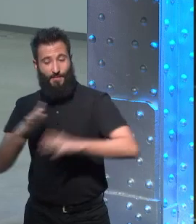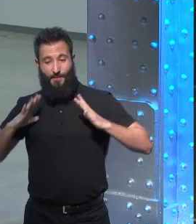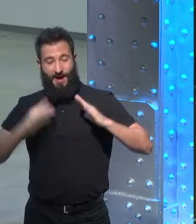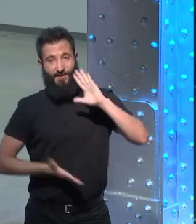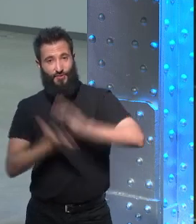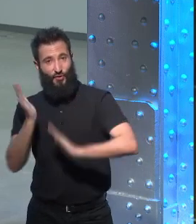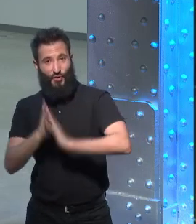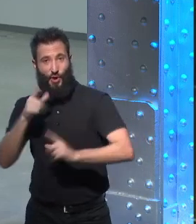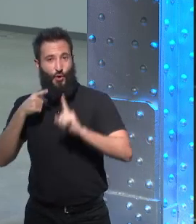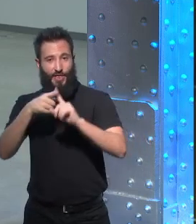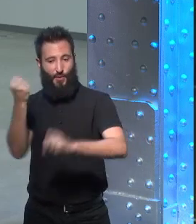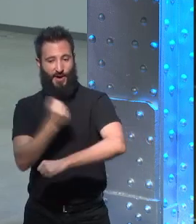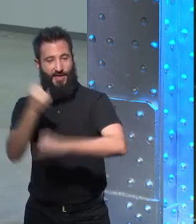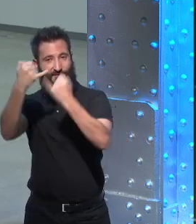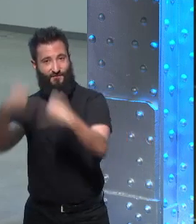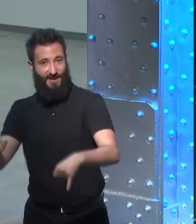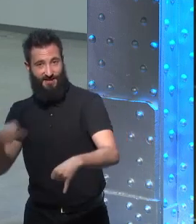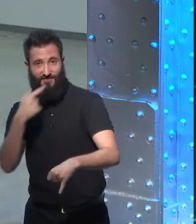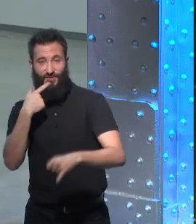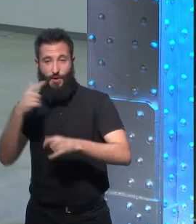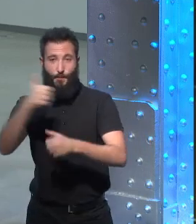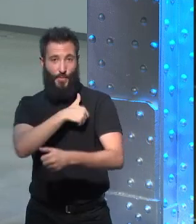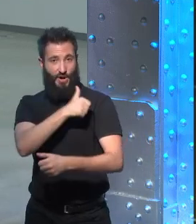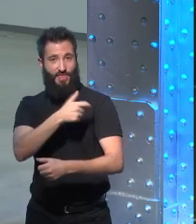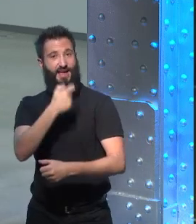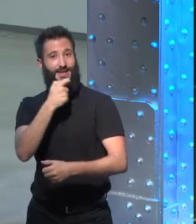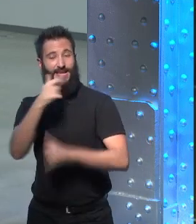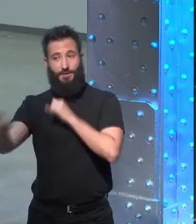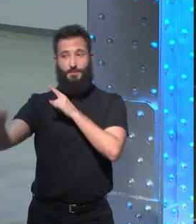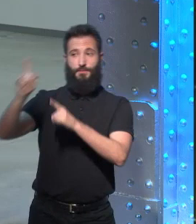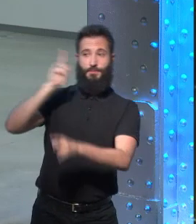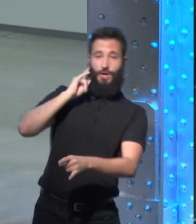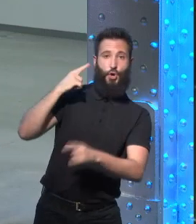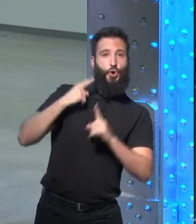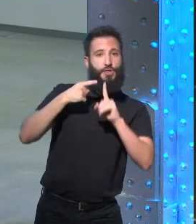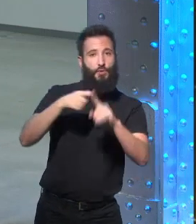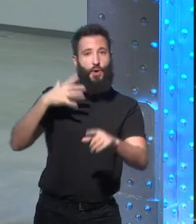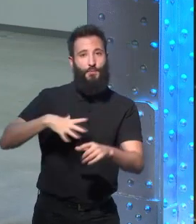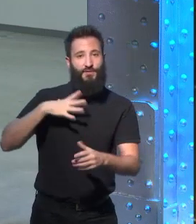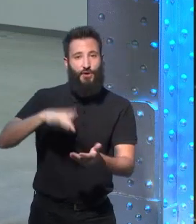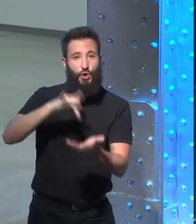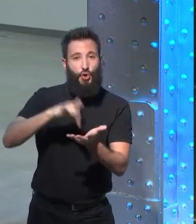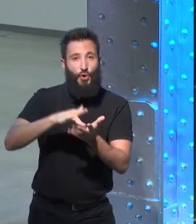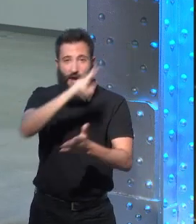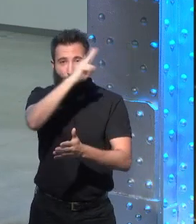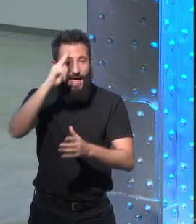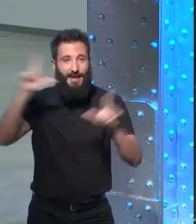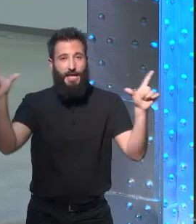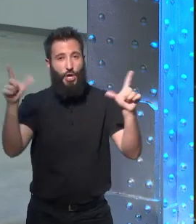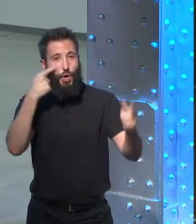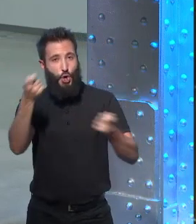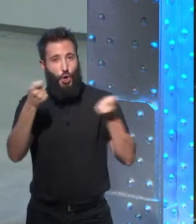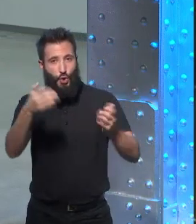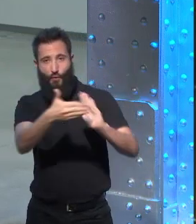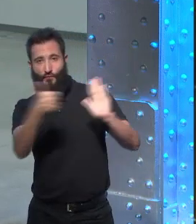casa a celebrar Navidad, pues nos llamaron la policía británica para que por favor retiráramos 3 paneles de mando y control que había en España